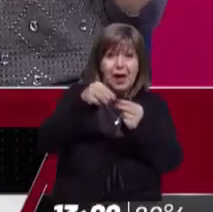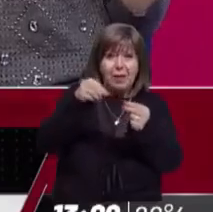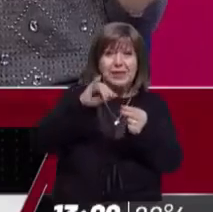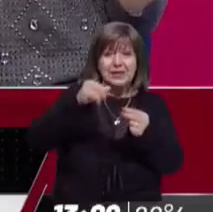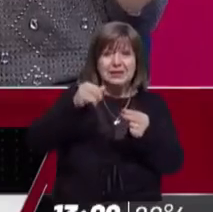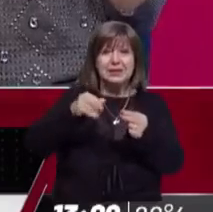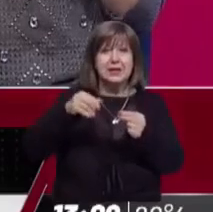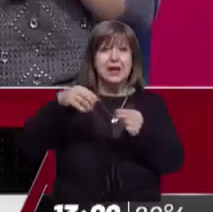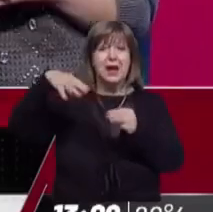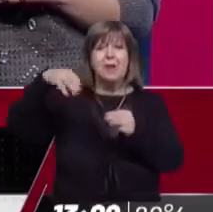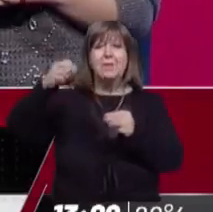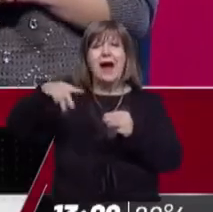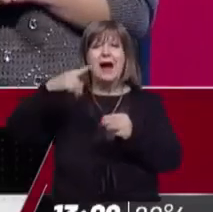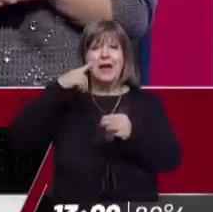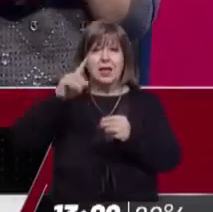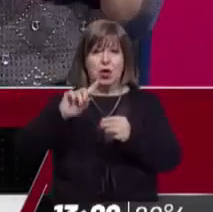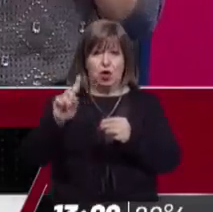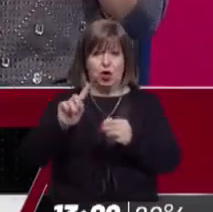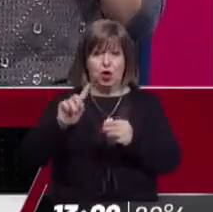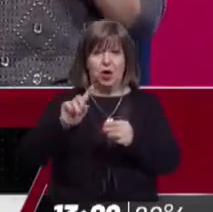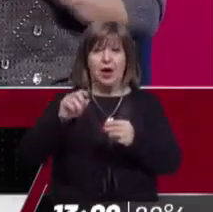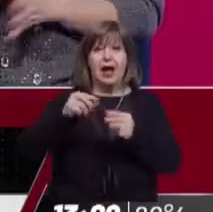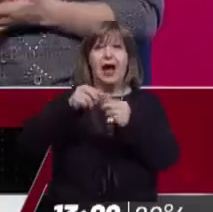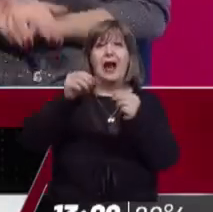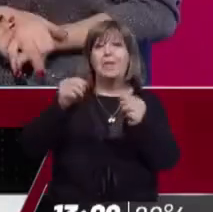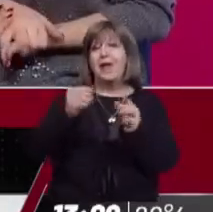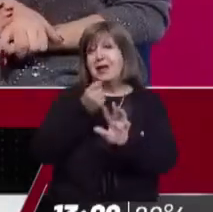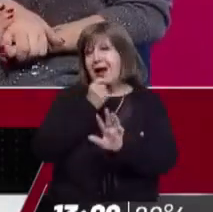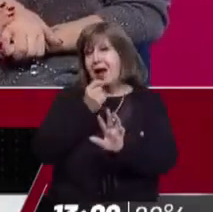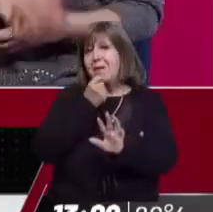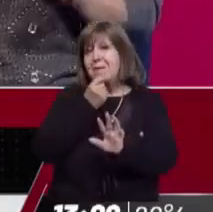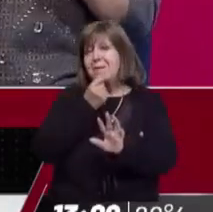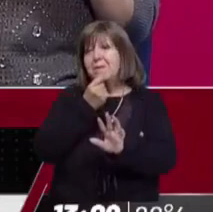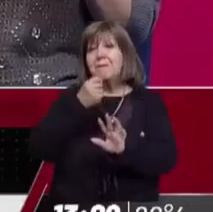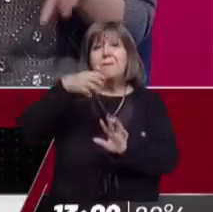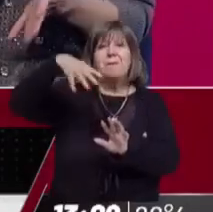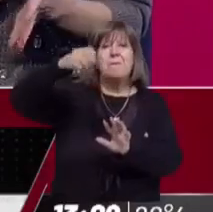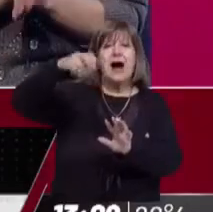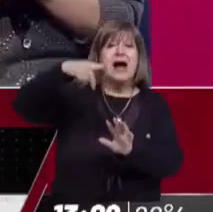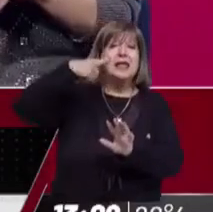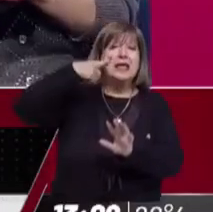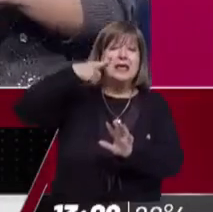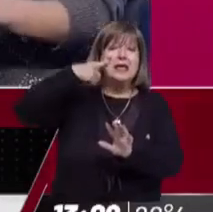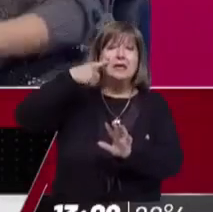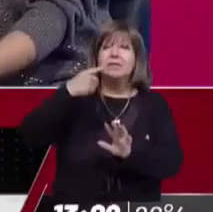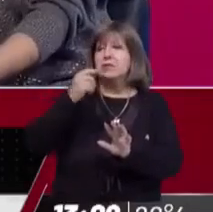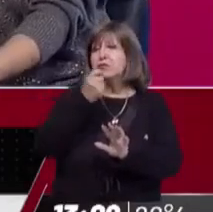Pero no es un pedido, es una sugerencia, nada más. Y porque vos ofreciste.